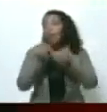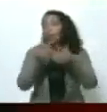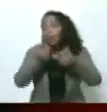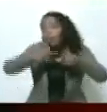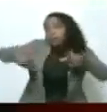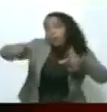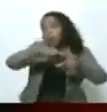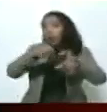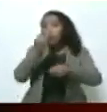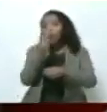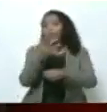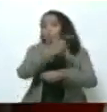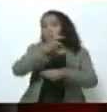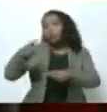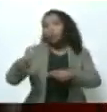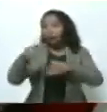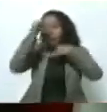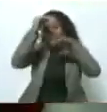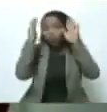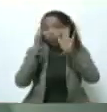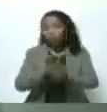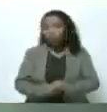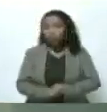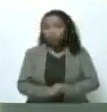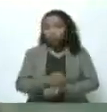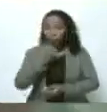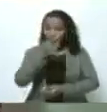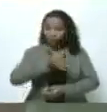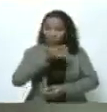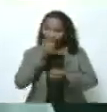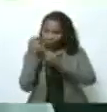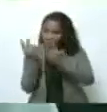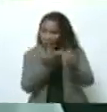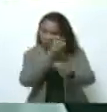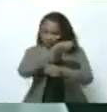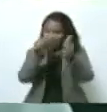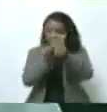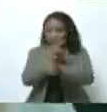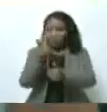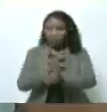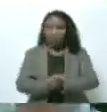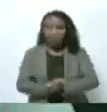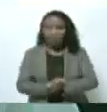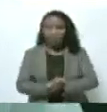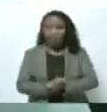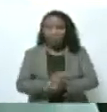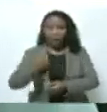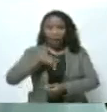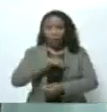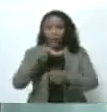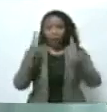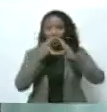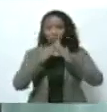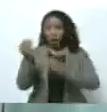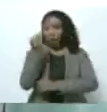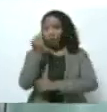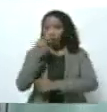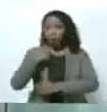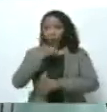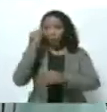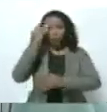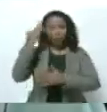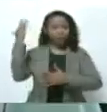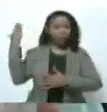cuántas personas atendemos. Buenas tardes, bienvenida, vicepresidenta, a nuestra casa de alimentación, nuestro gran